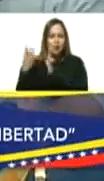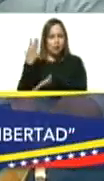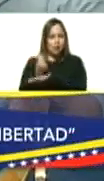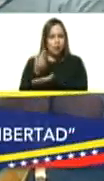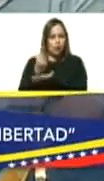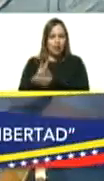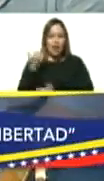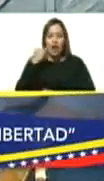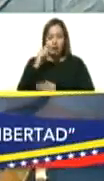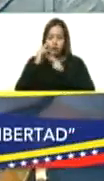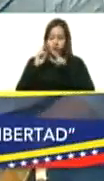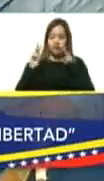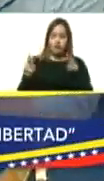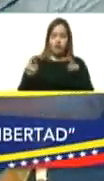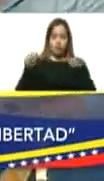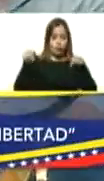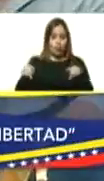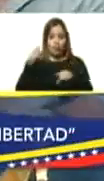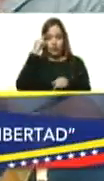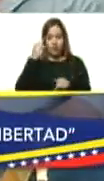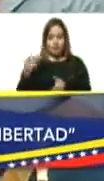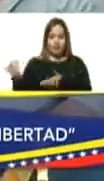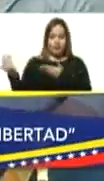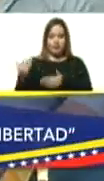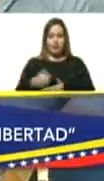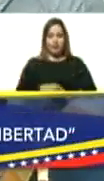está presenciando hoy día. Adelante, Ana.